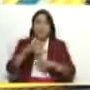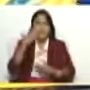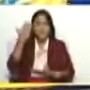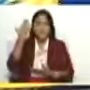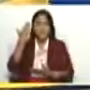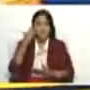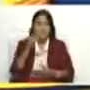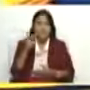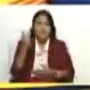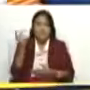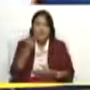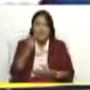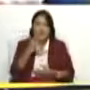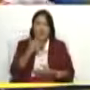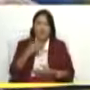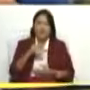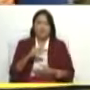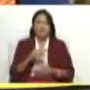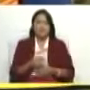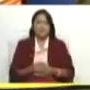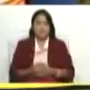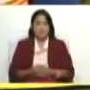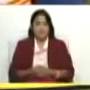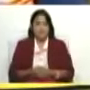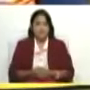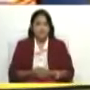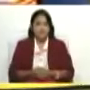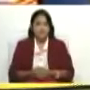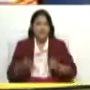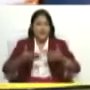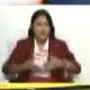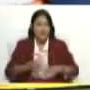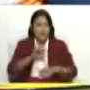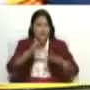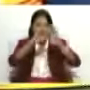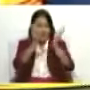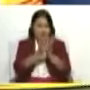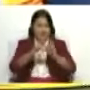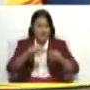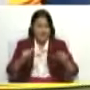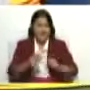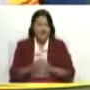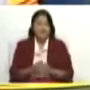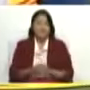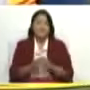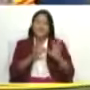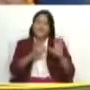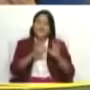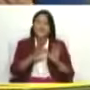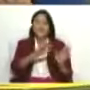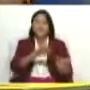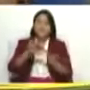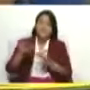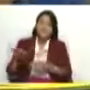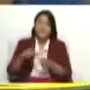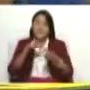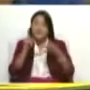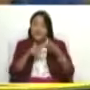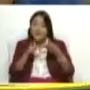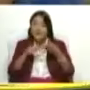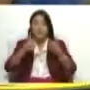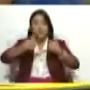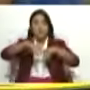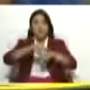se parecen vale edes como que vienen del mismo planeta Ah estos son los de plata medalla de bronce